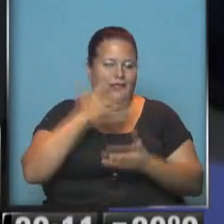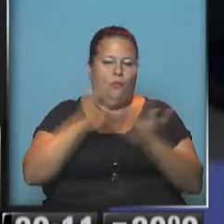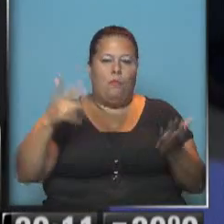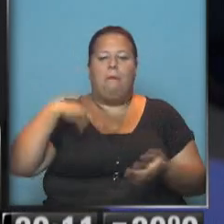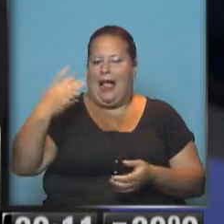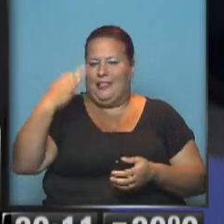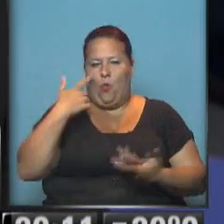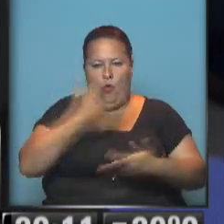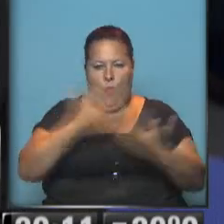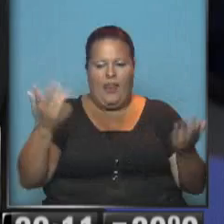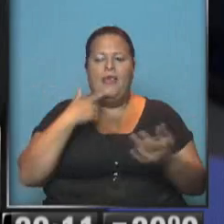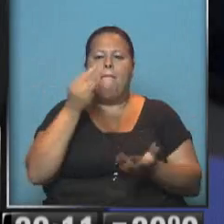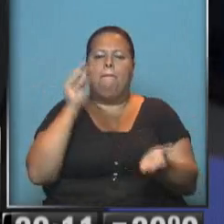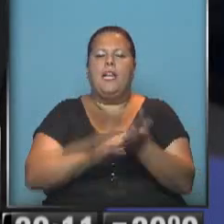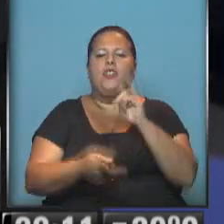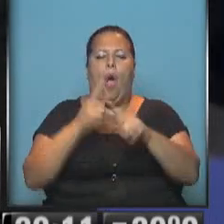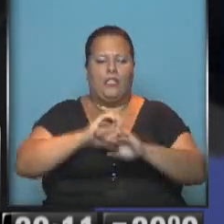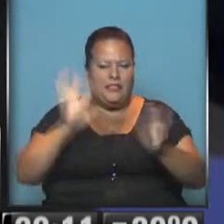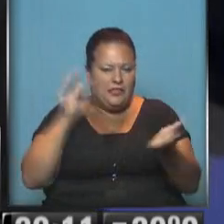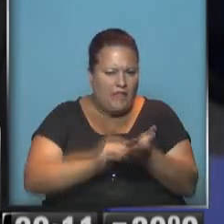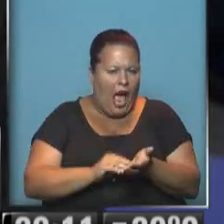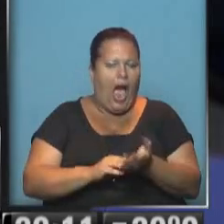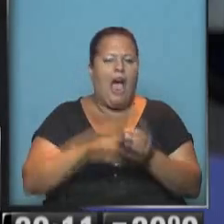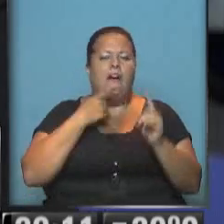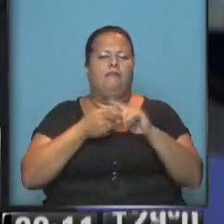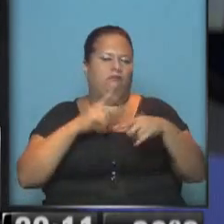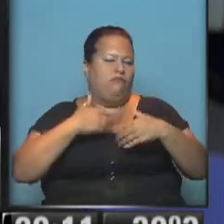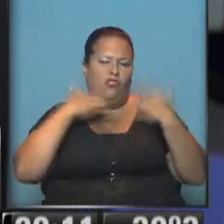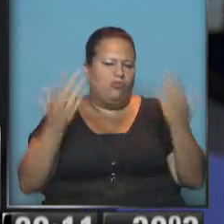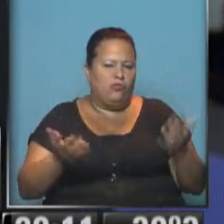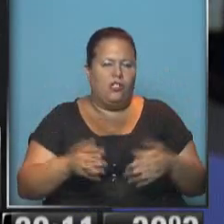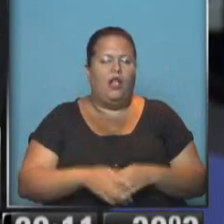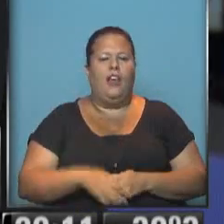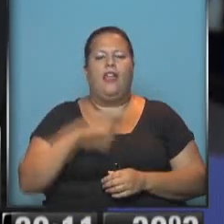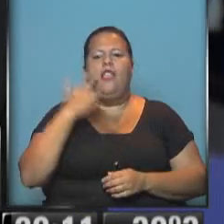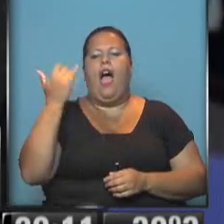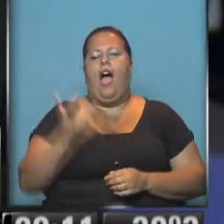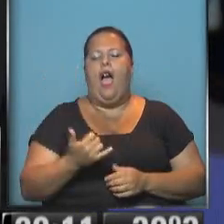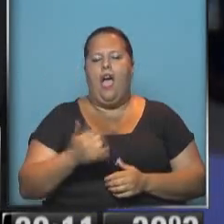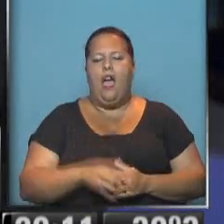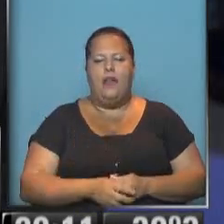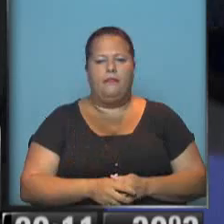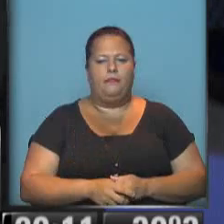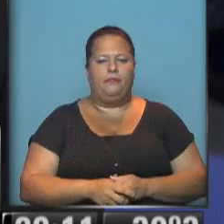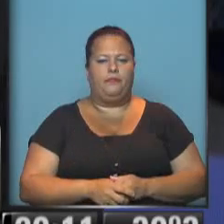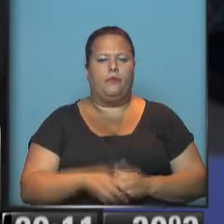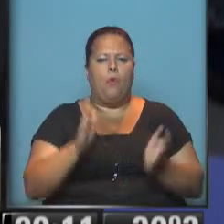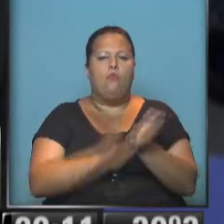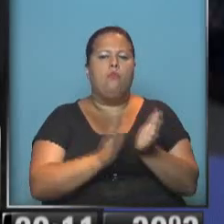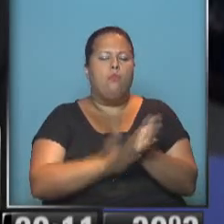medios, que el precio estaba pactado, que estaba convenido, no sé, y que hay